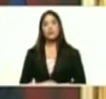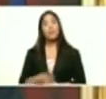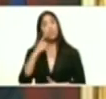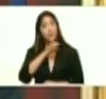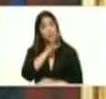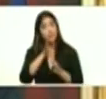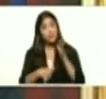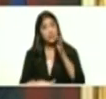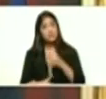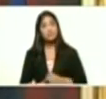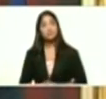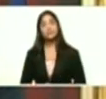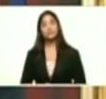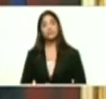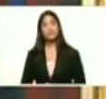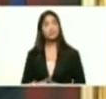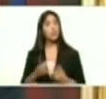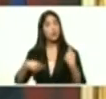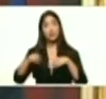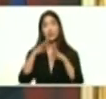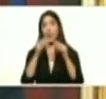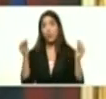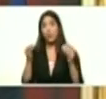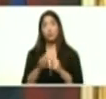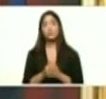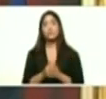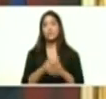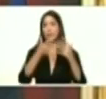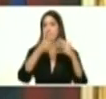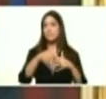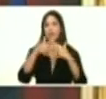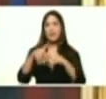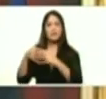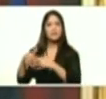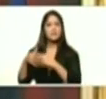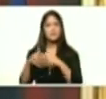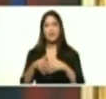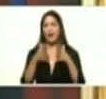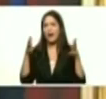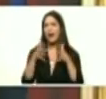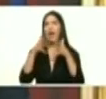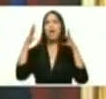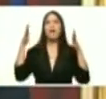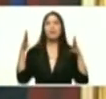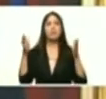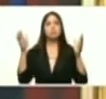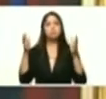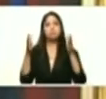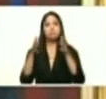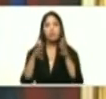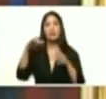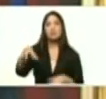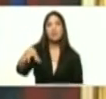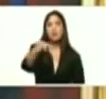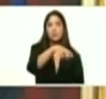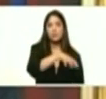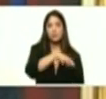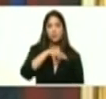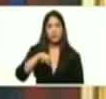afortunadamente, todos, pequeños, grandes, micro, grandotes, regulares, regionales, nacionales,